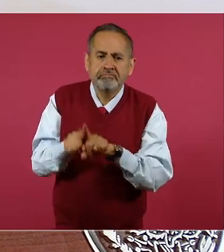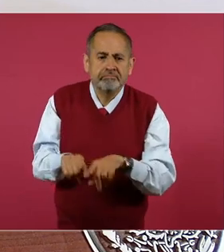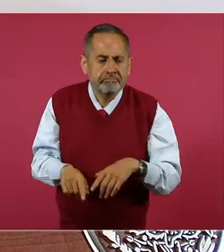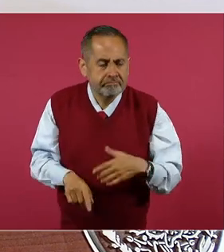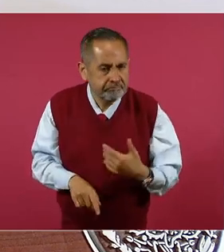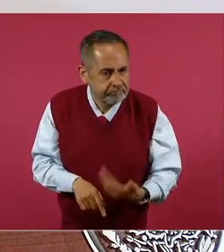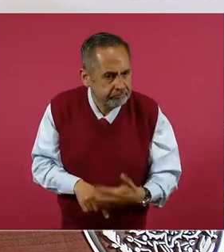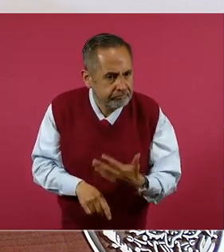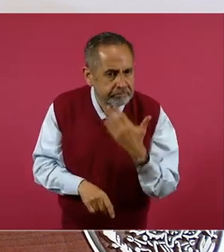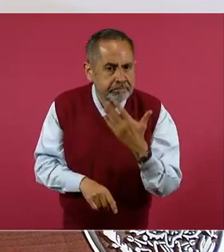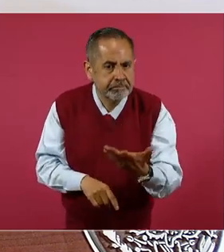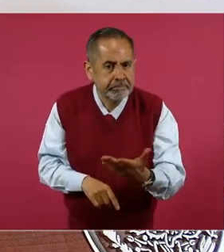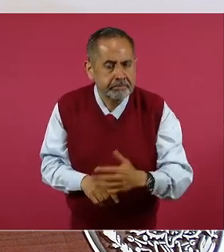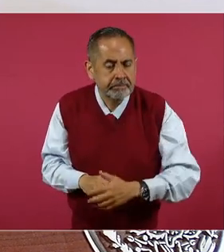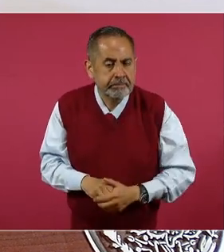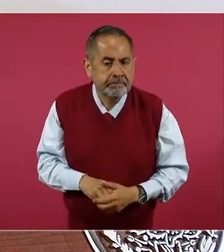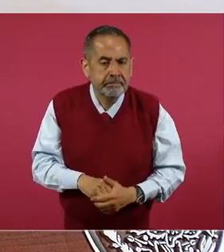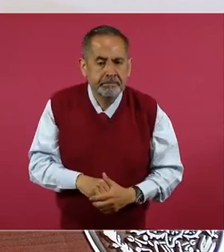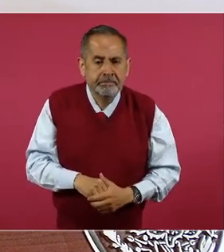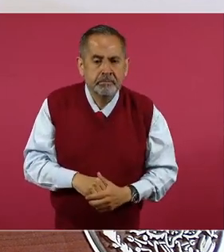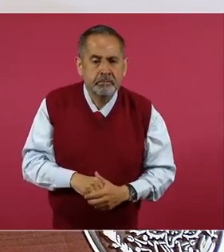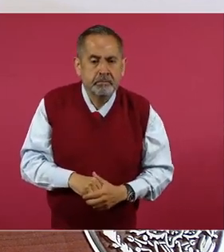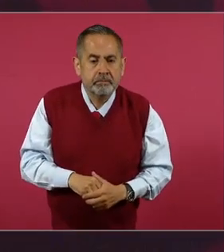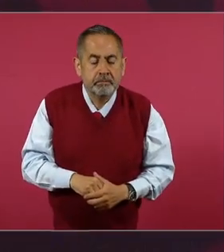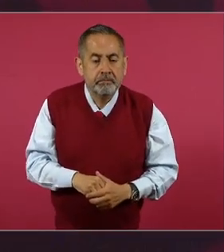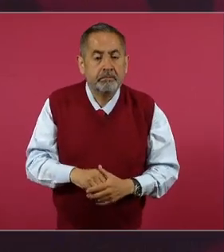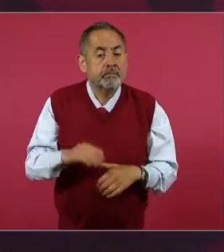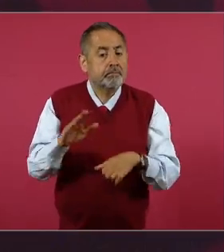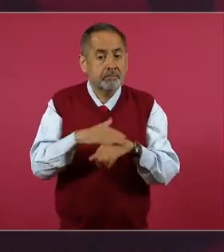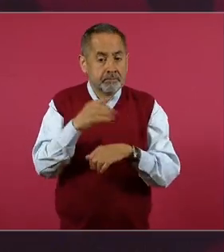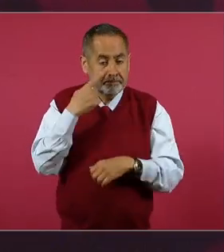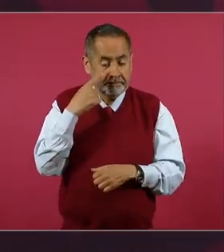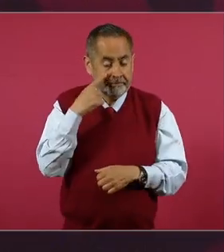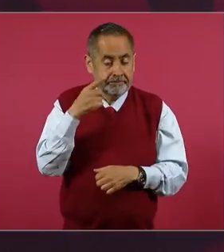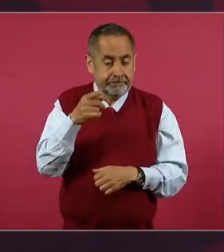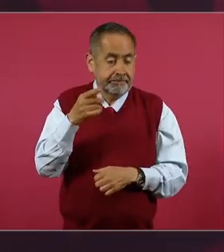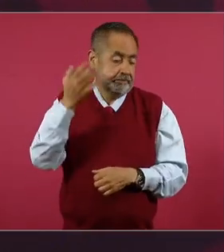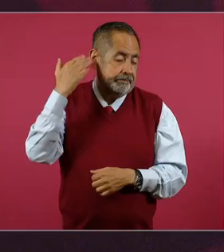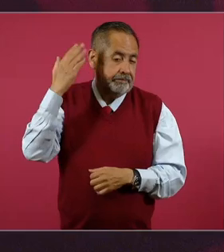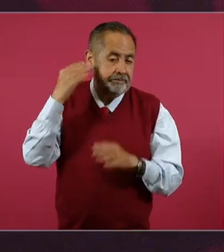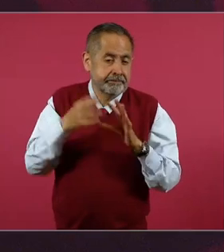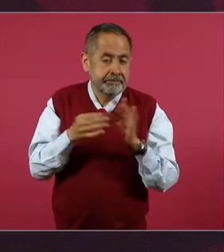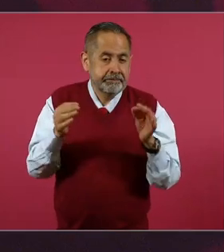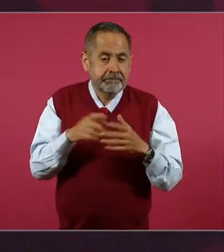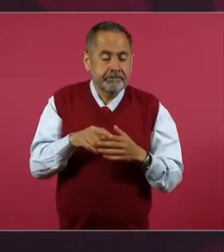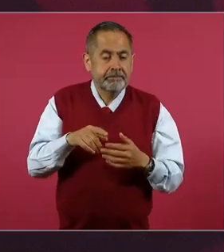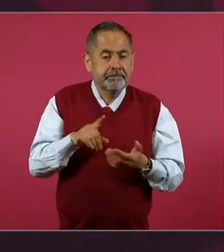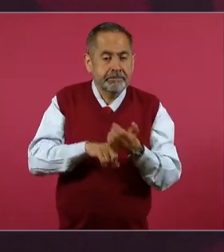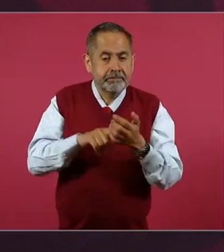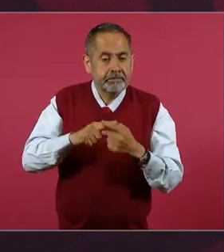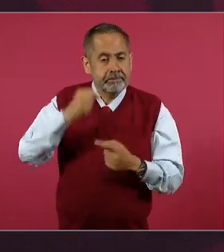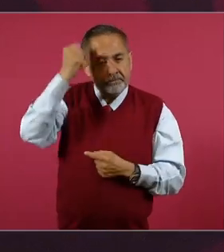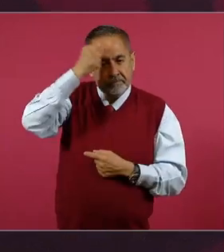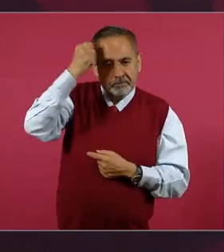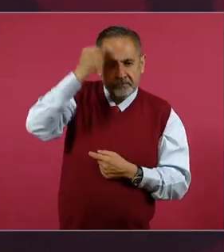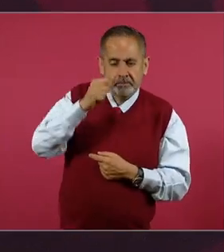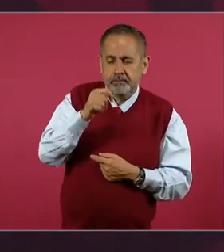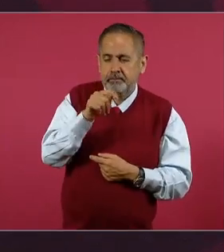porque en lo que antes fue la teología de la